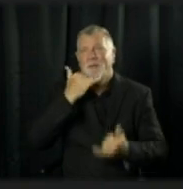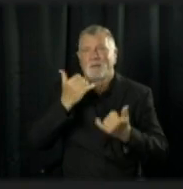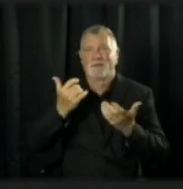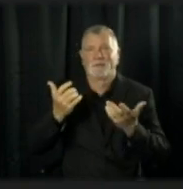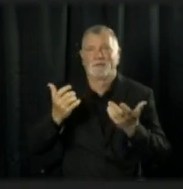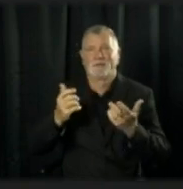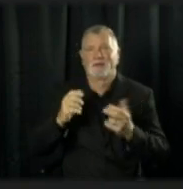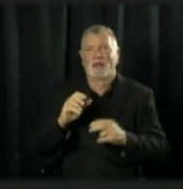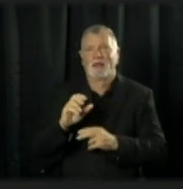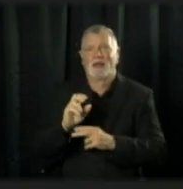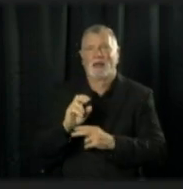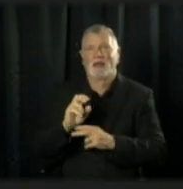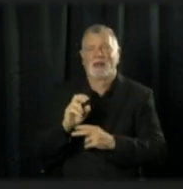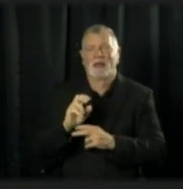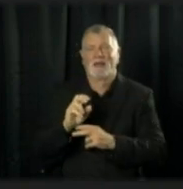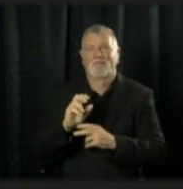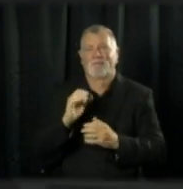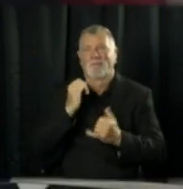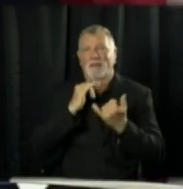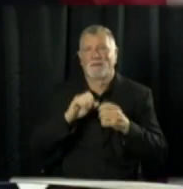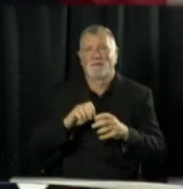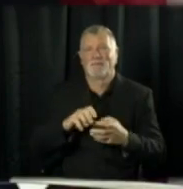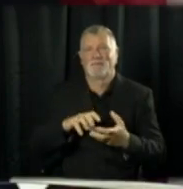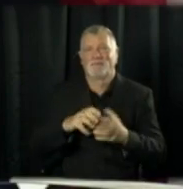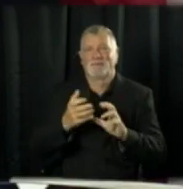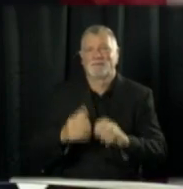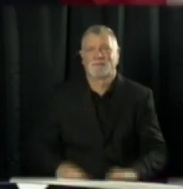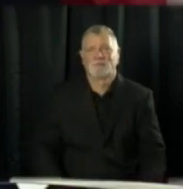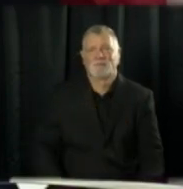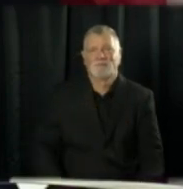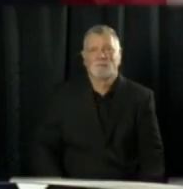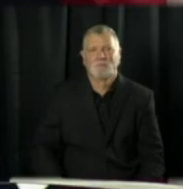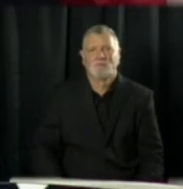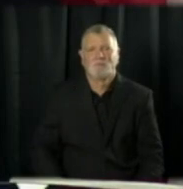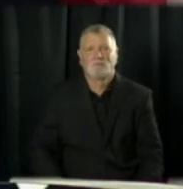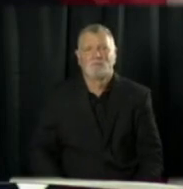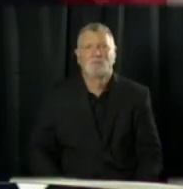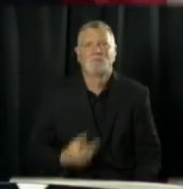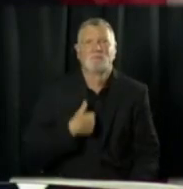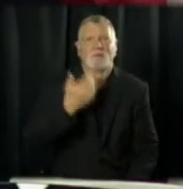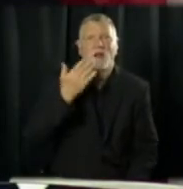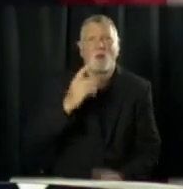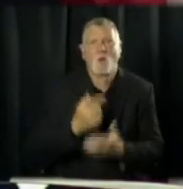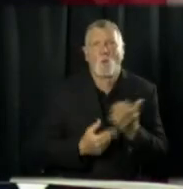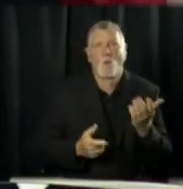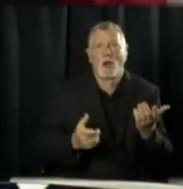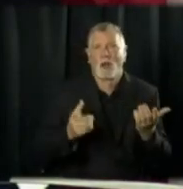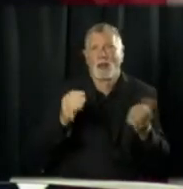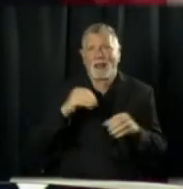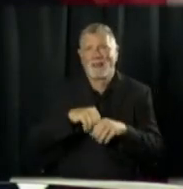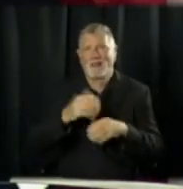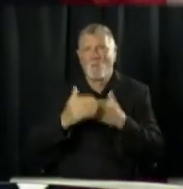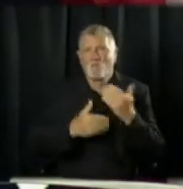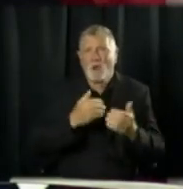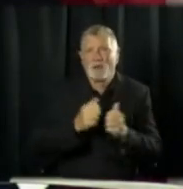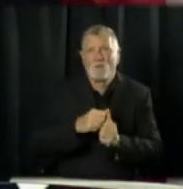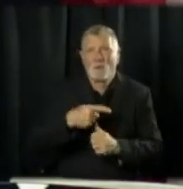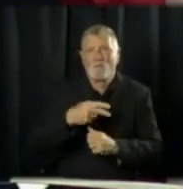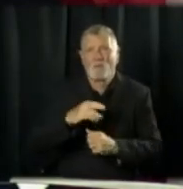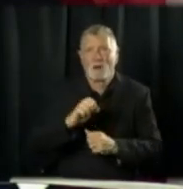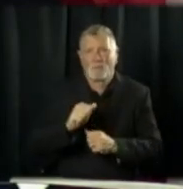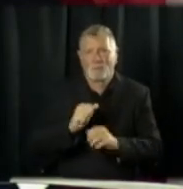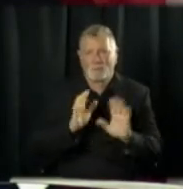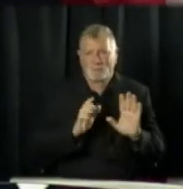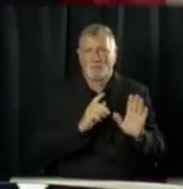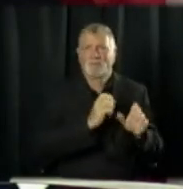por cualquier negligencia y daños que puedan causar? No sé dónde están en ese proceso